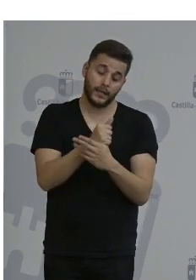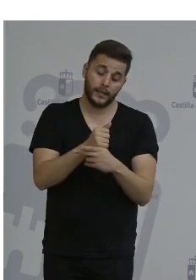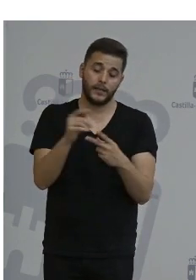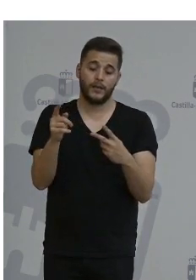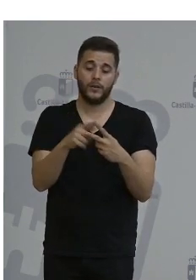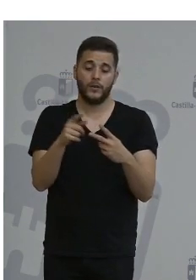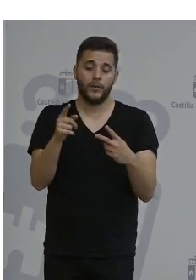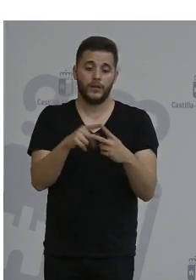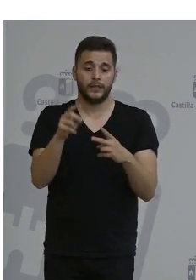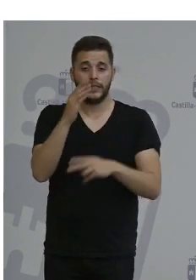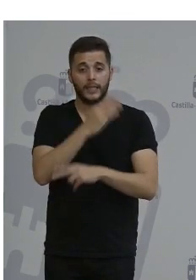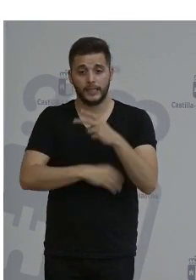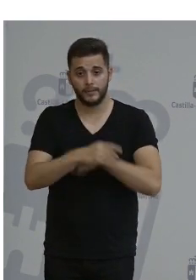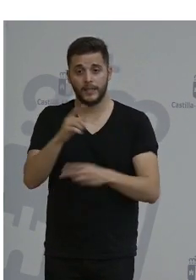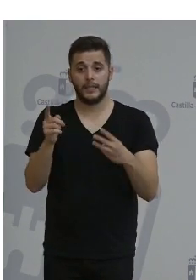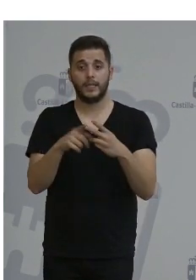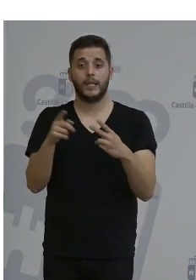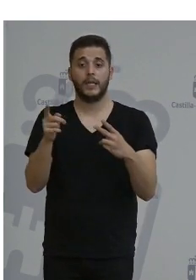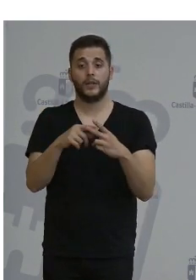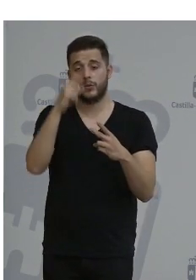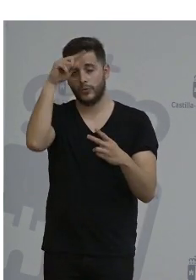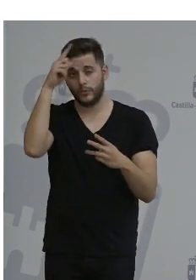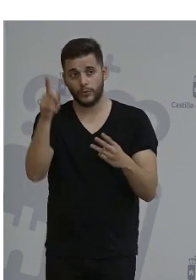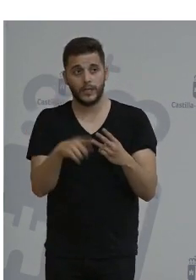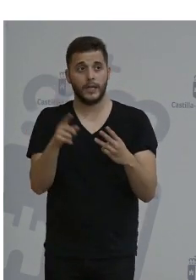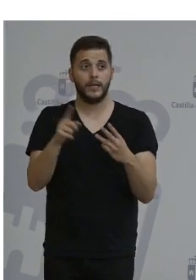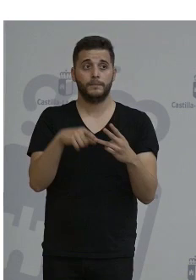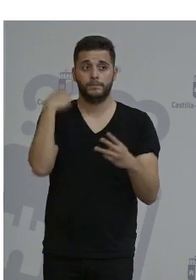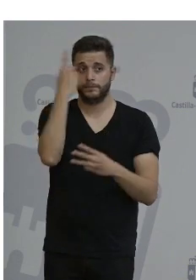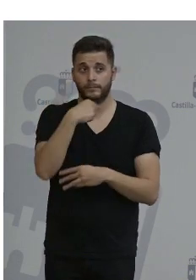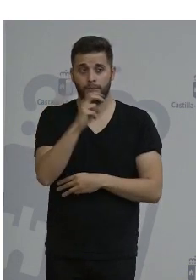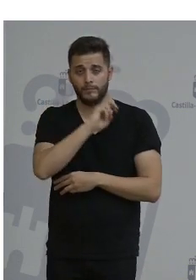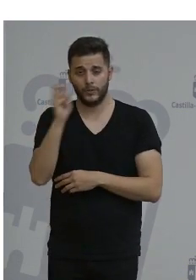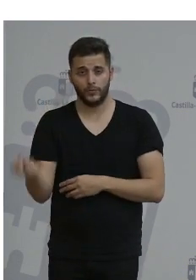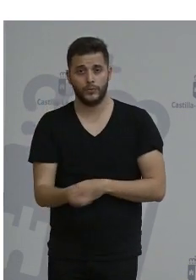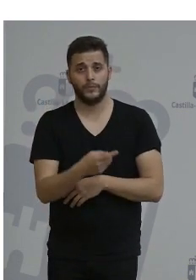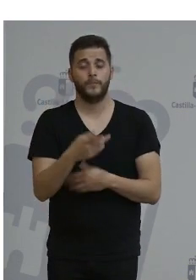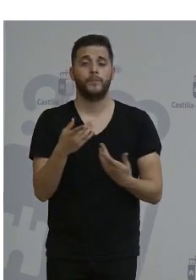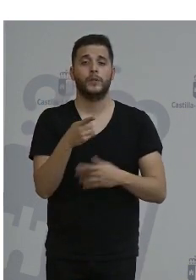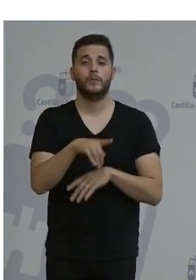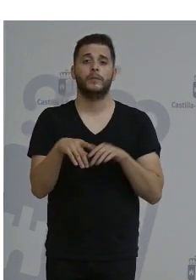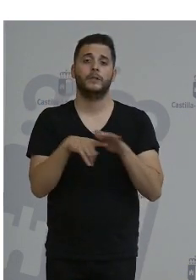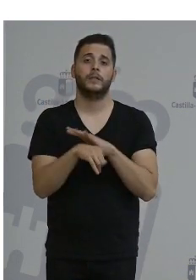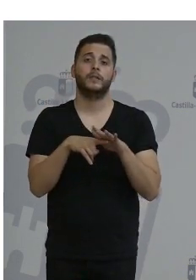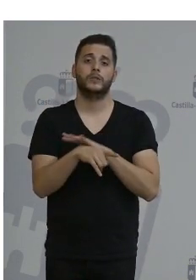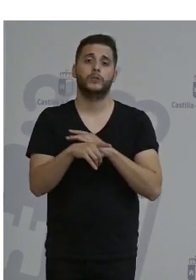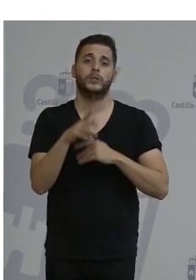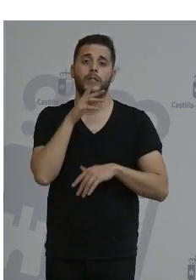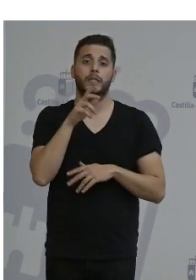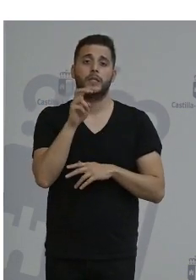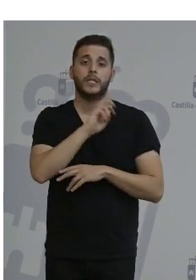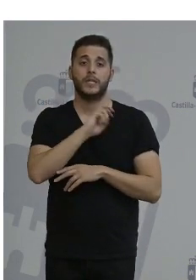origen cultural. Y, aunque hay bastante investigación que habla sobre los beneficios de la gestión de la diversidad,